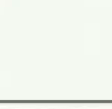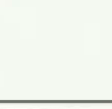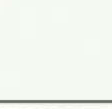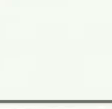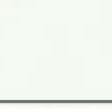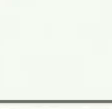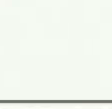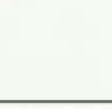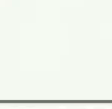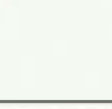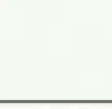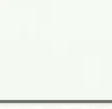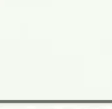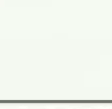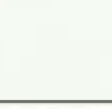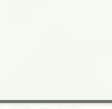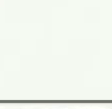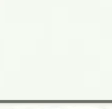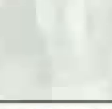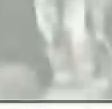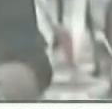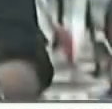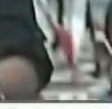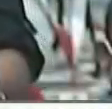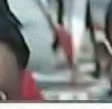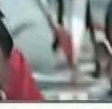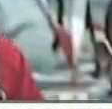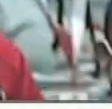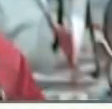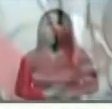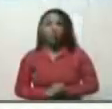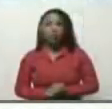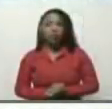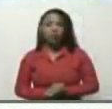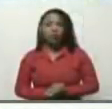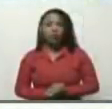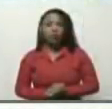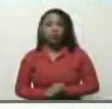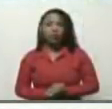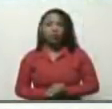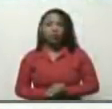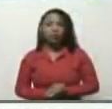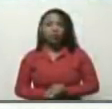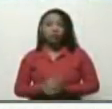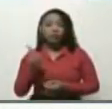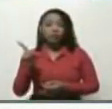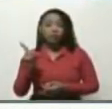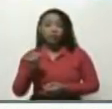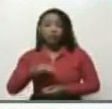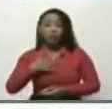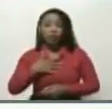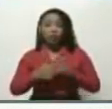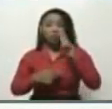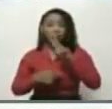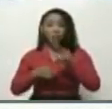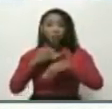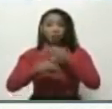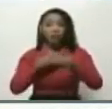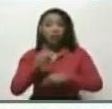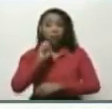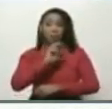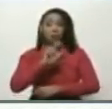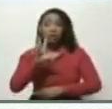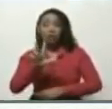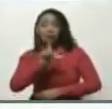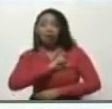Por ahí apareció el que fundó la Escuela de los Cínicos, que más que cínico podría haber sido del 23 de